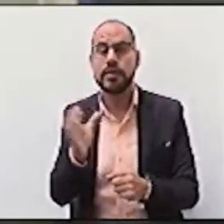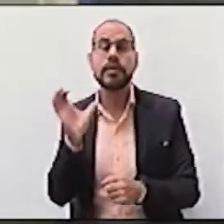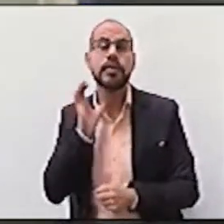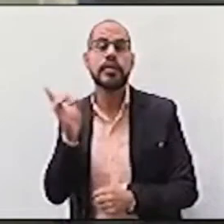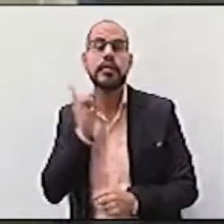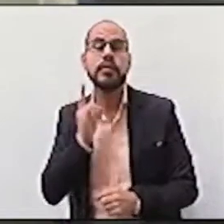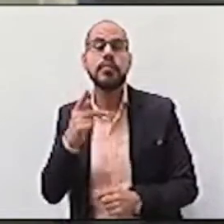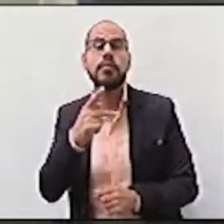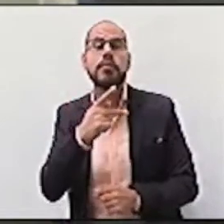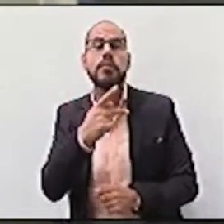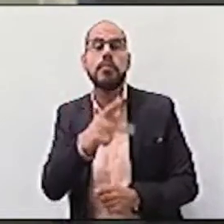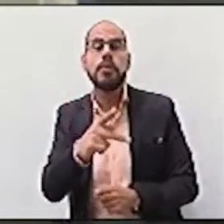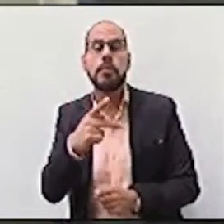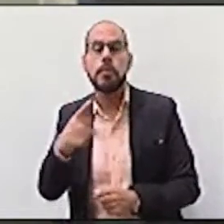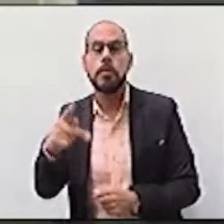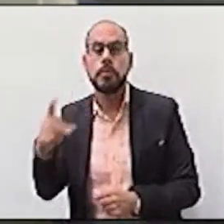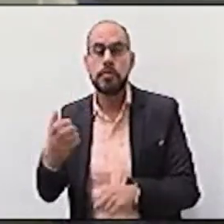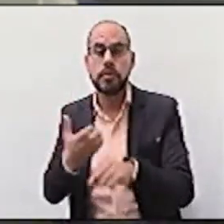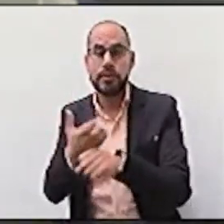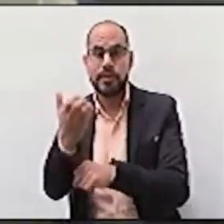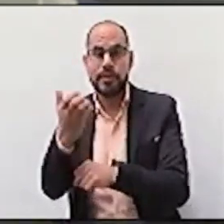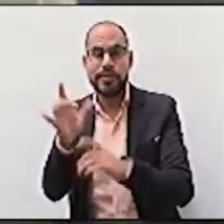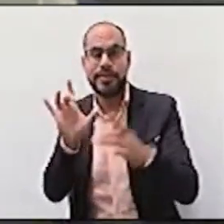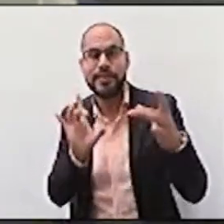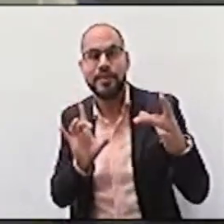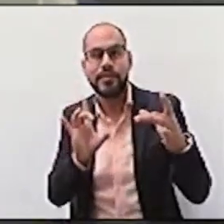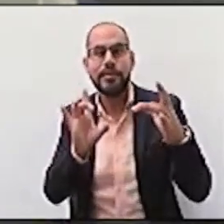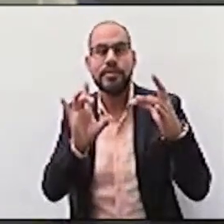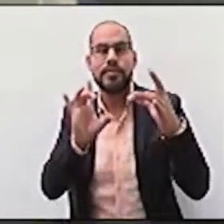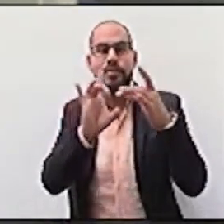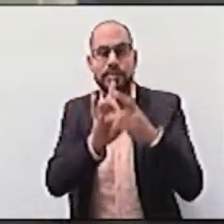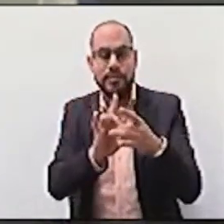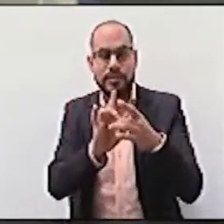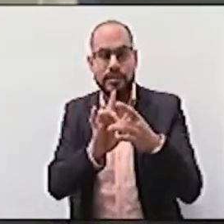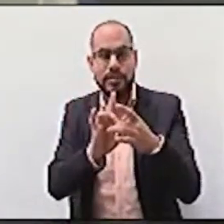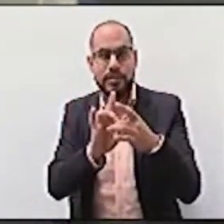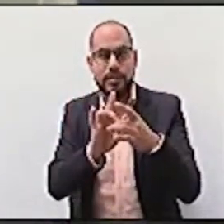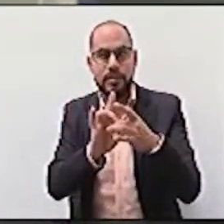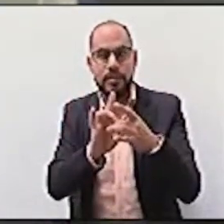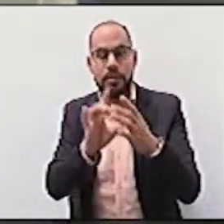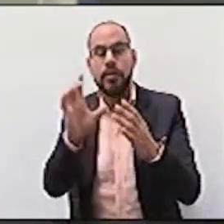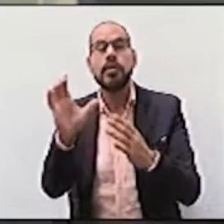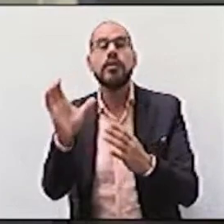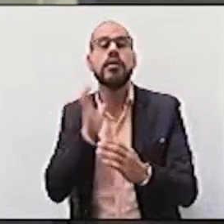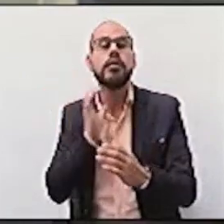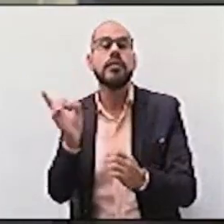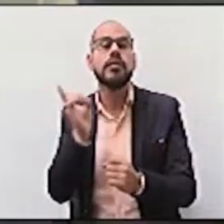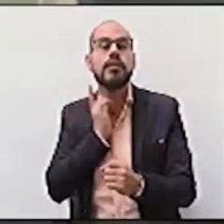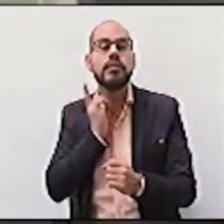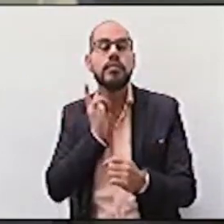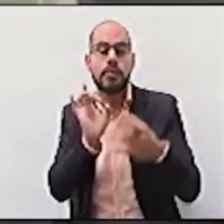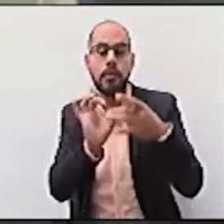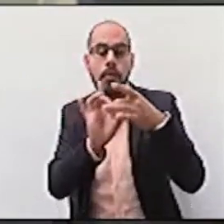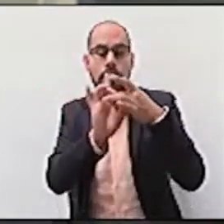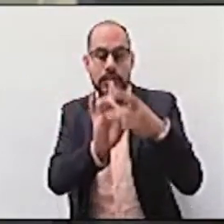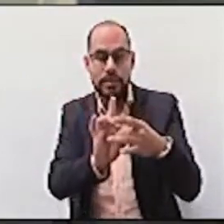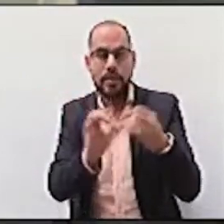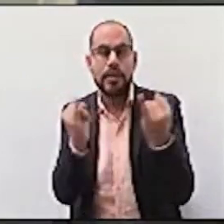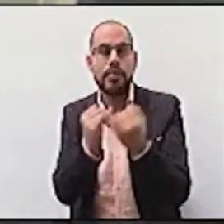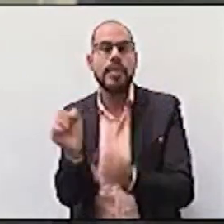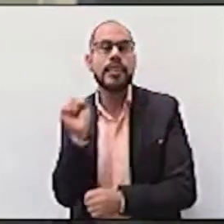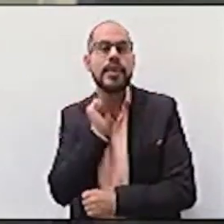locales forman parte del Congreso, del Constituyente Permanente, las cámaras de diputados y de